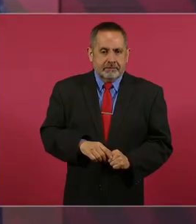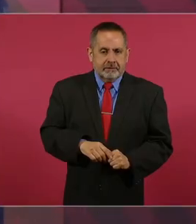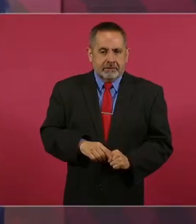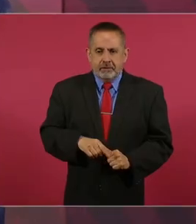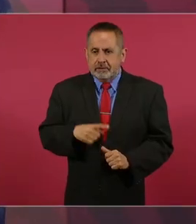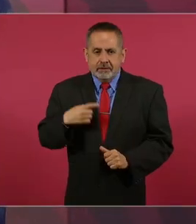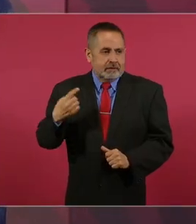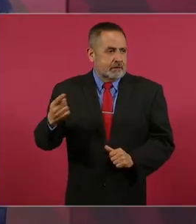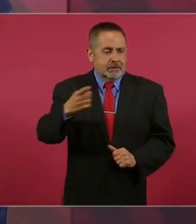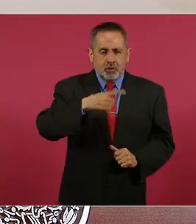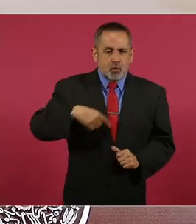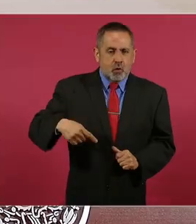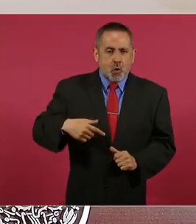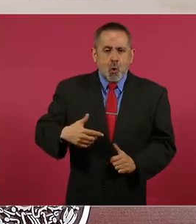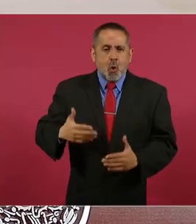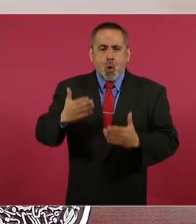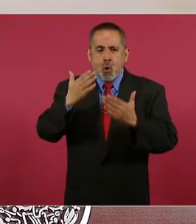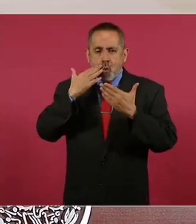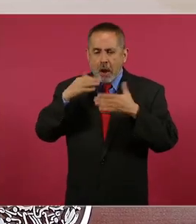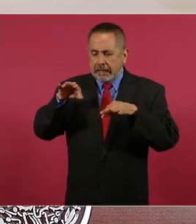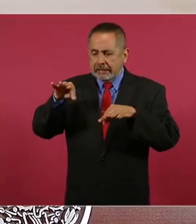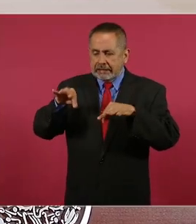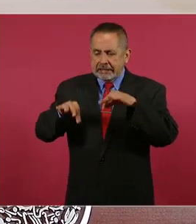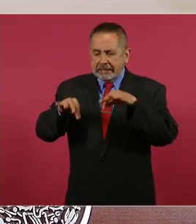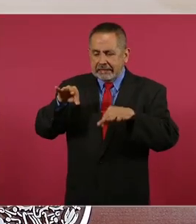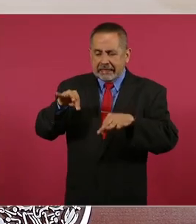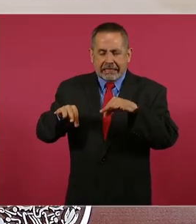títeres con poder.